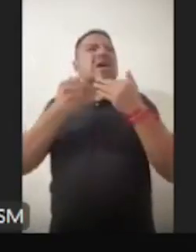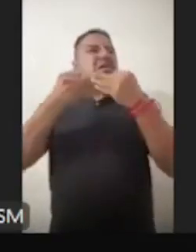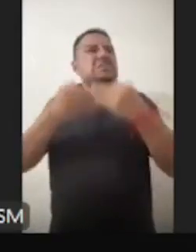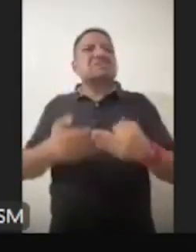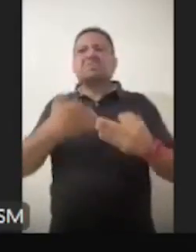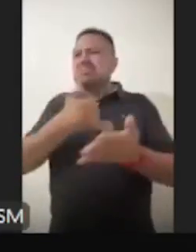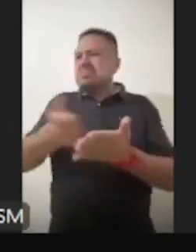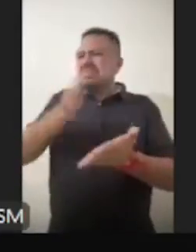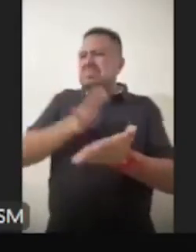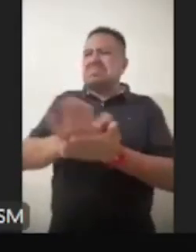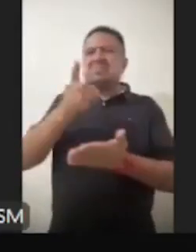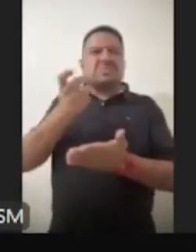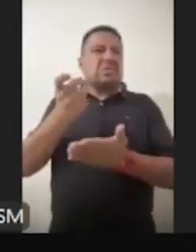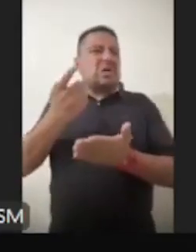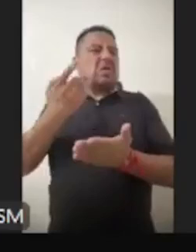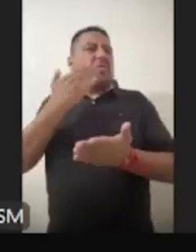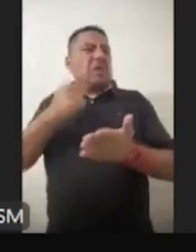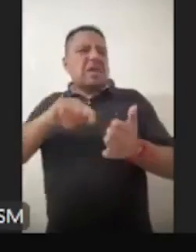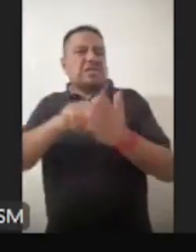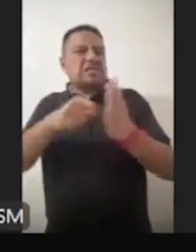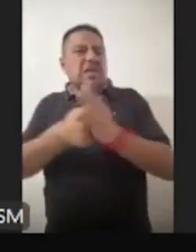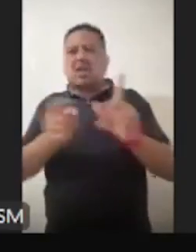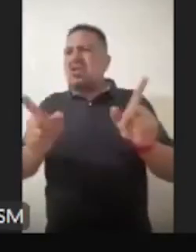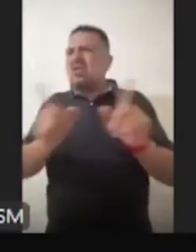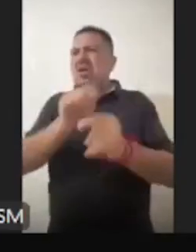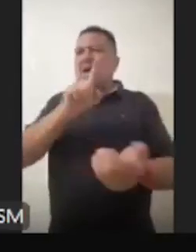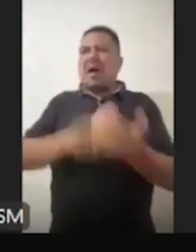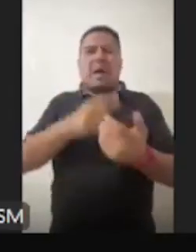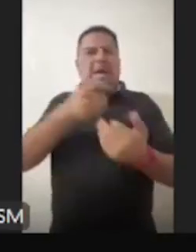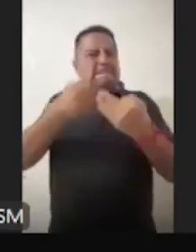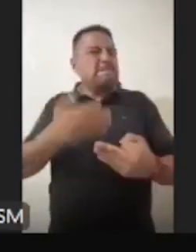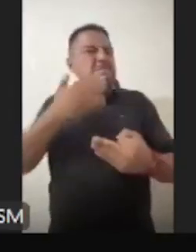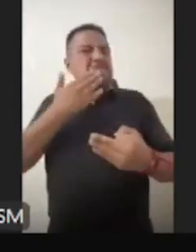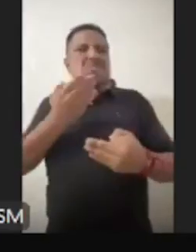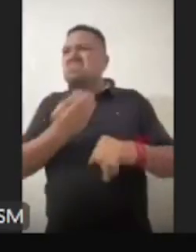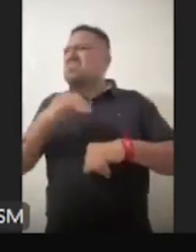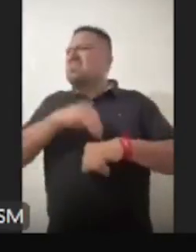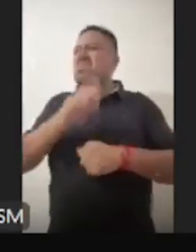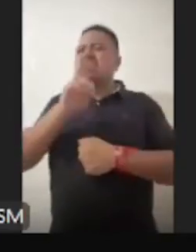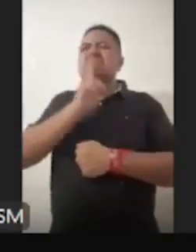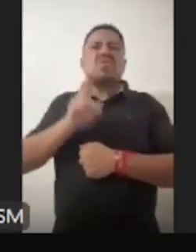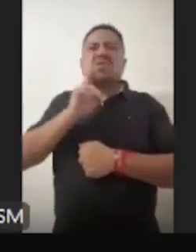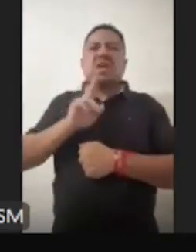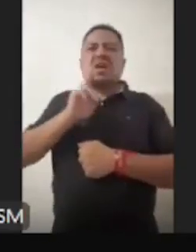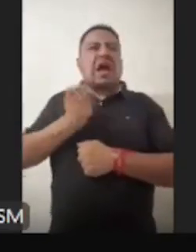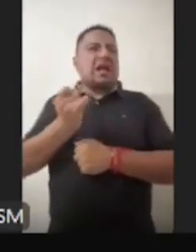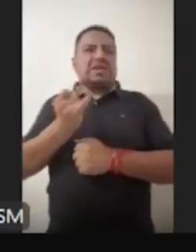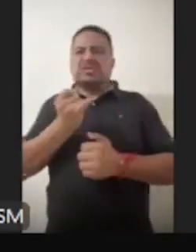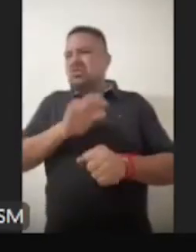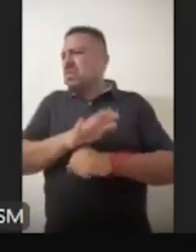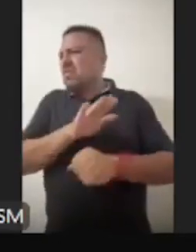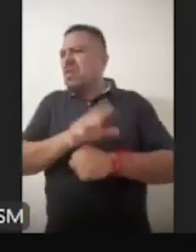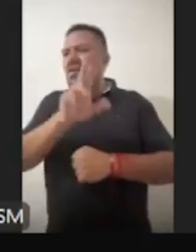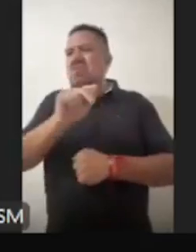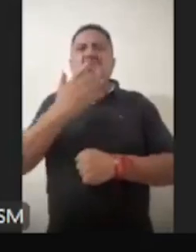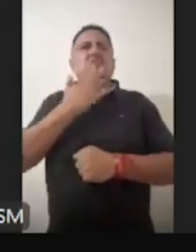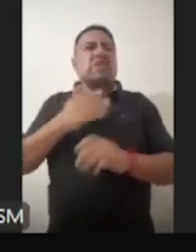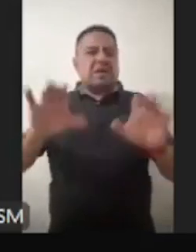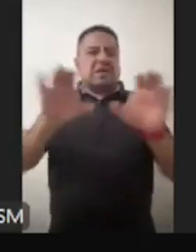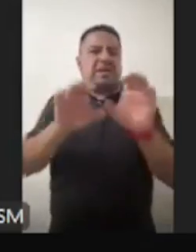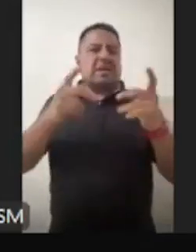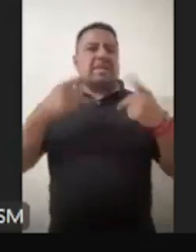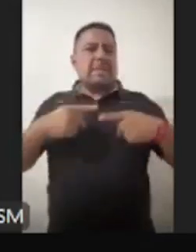impresiones se consideran pruebas técnicas que en el caso no fueron perfeccionadas y que por sí solos no son suficientes para acreditar los dichos de la